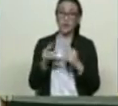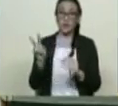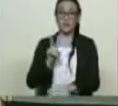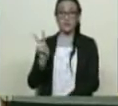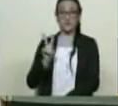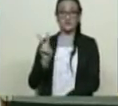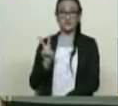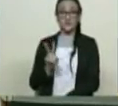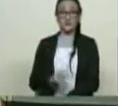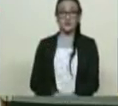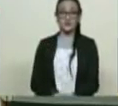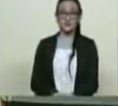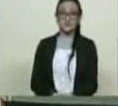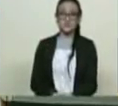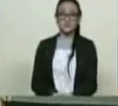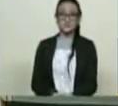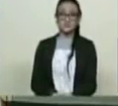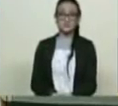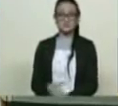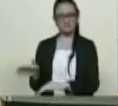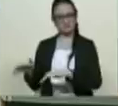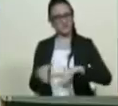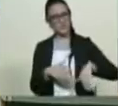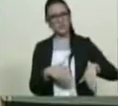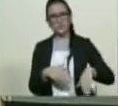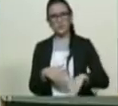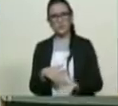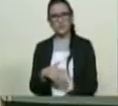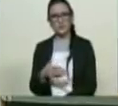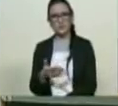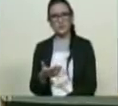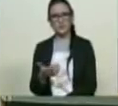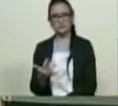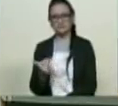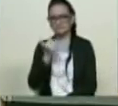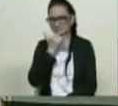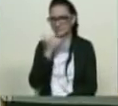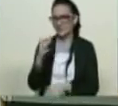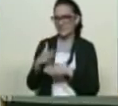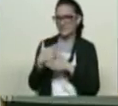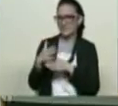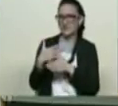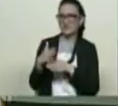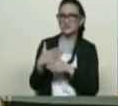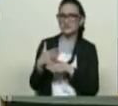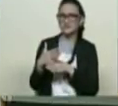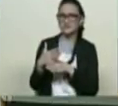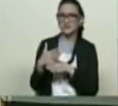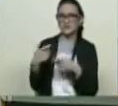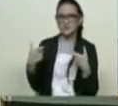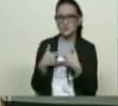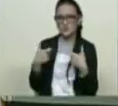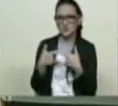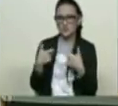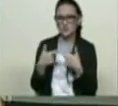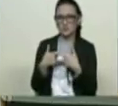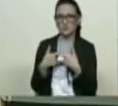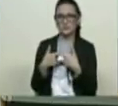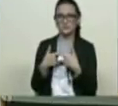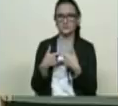y venezolanas. Y que echemos de lado lo que nos pudo haber diferenciado en un conflicto